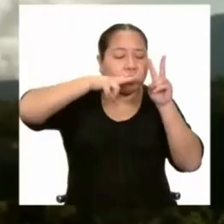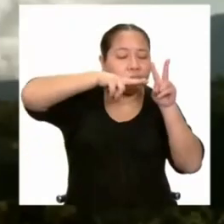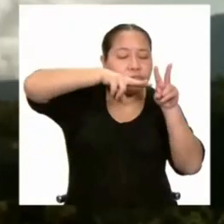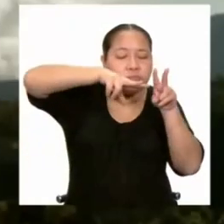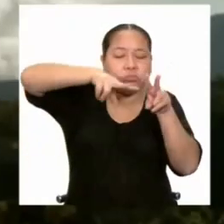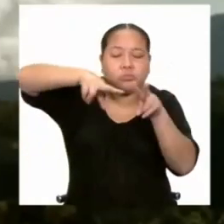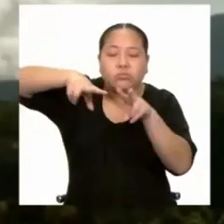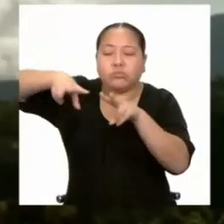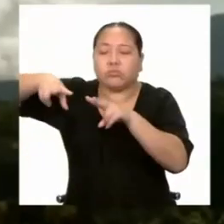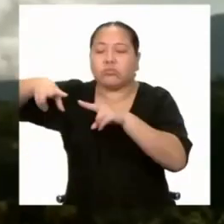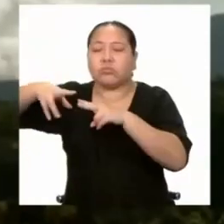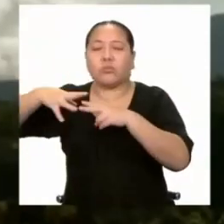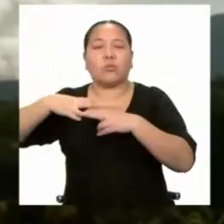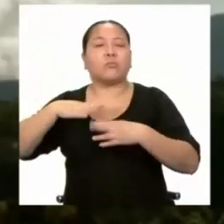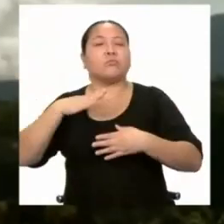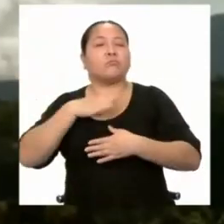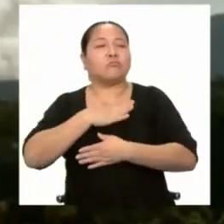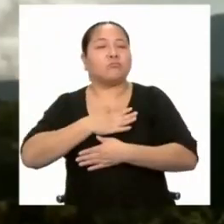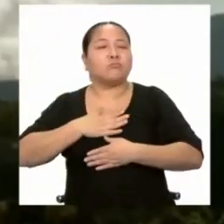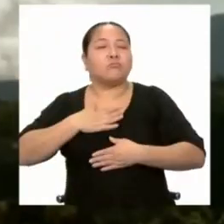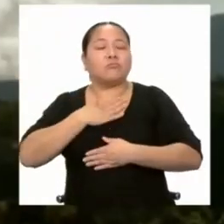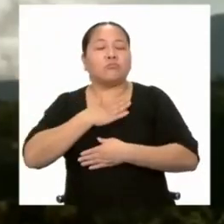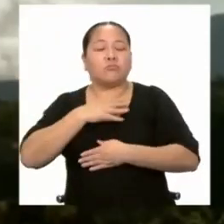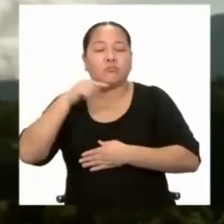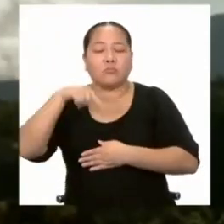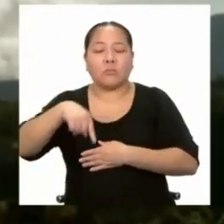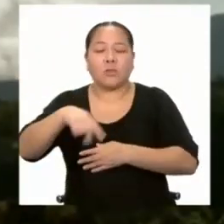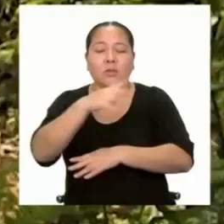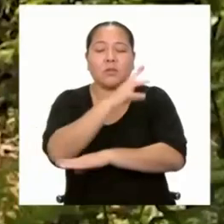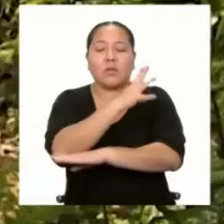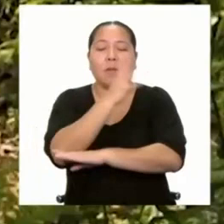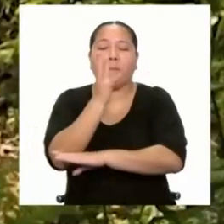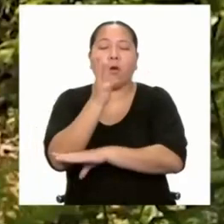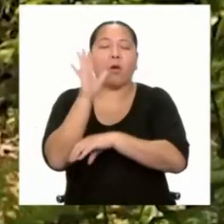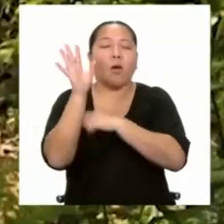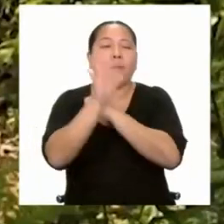belleza paisajística del Bosque de Protección.